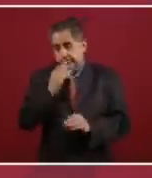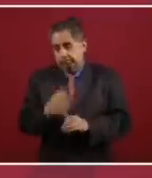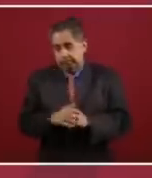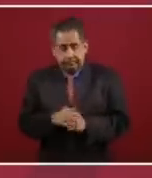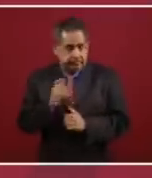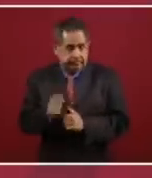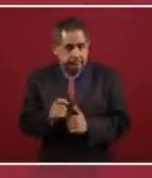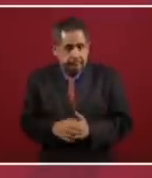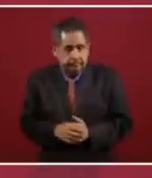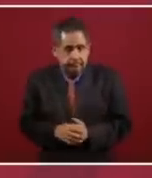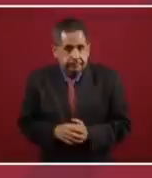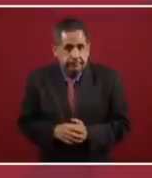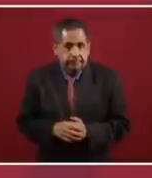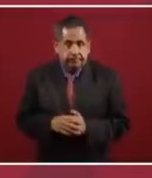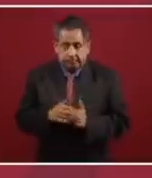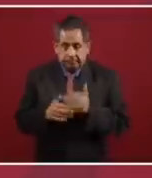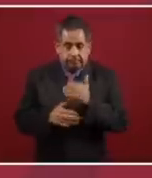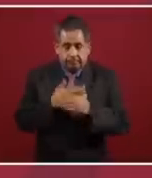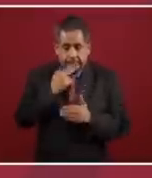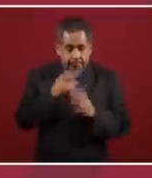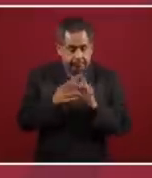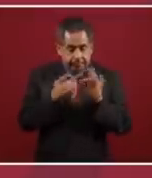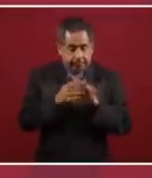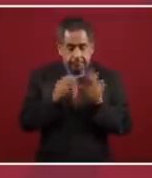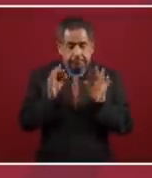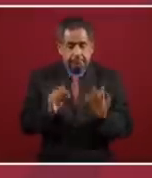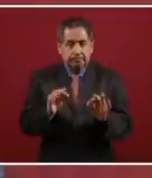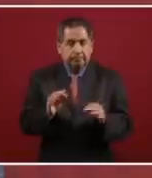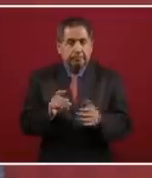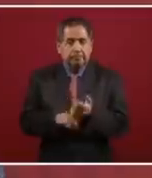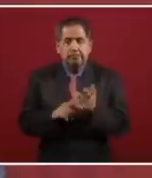está apreciando,